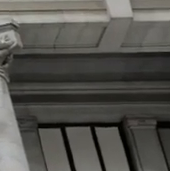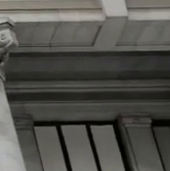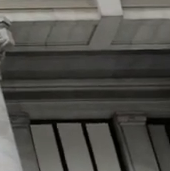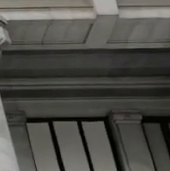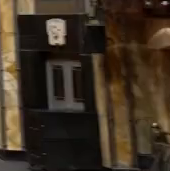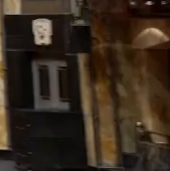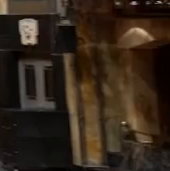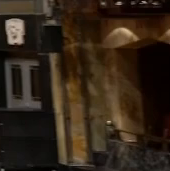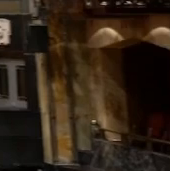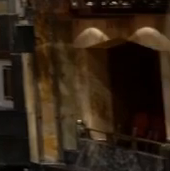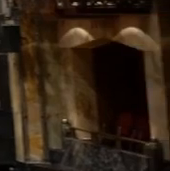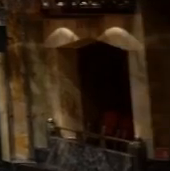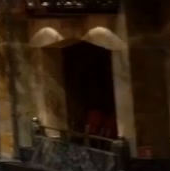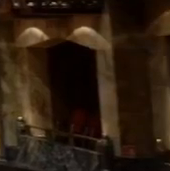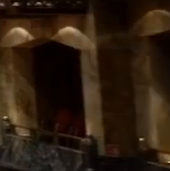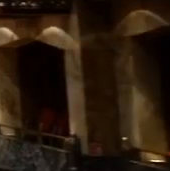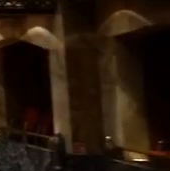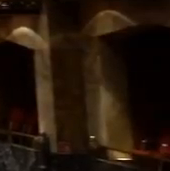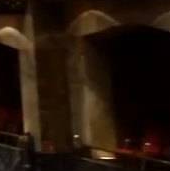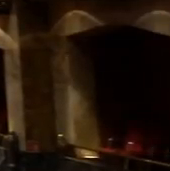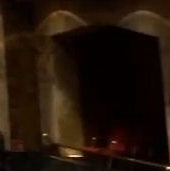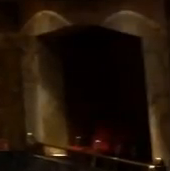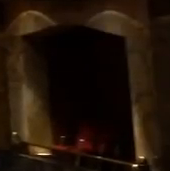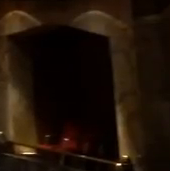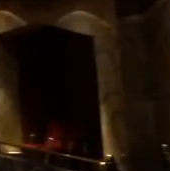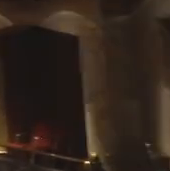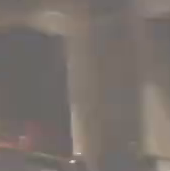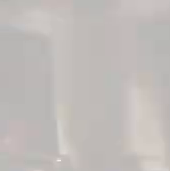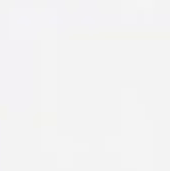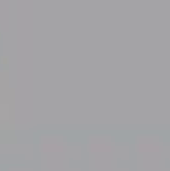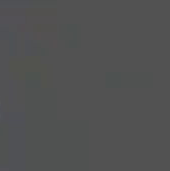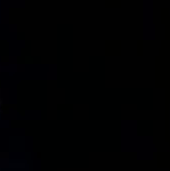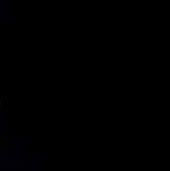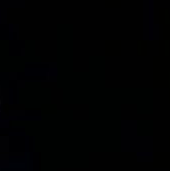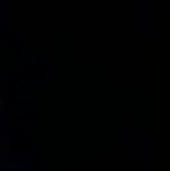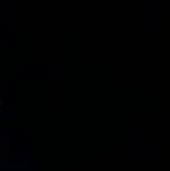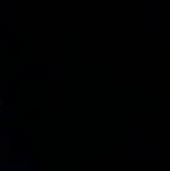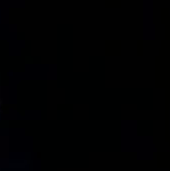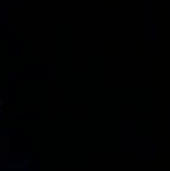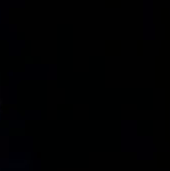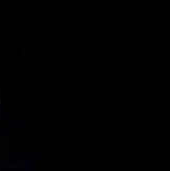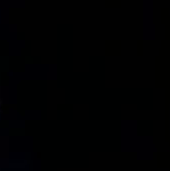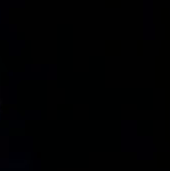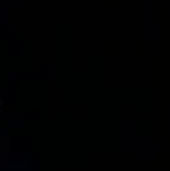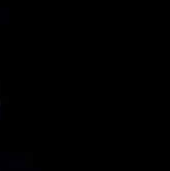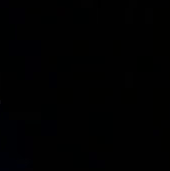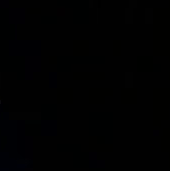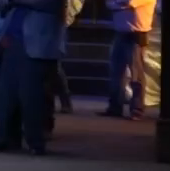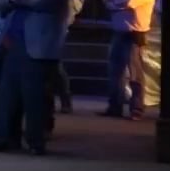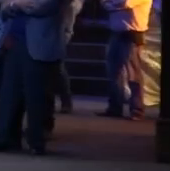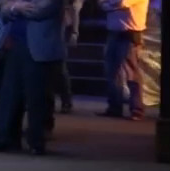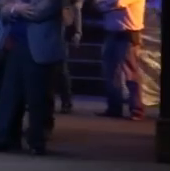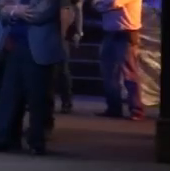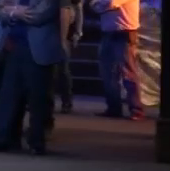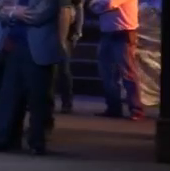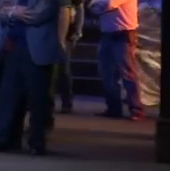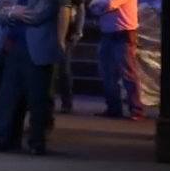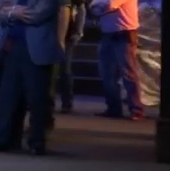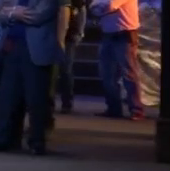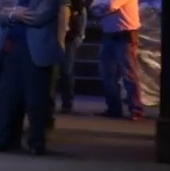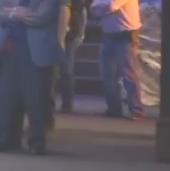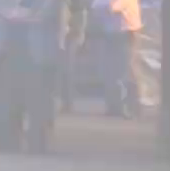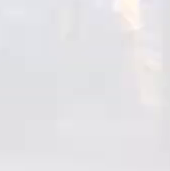México y el Instituto Nacional de Bellas Artes y literatura festejan el 75 aniversario de la compañía Nacional